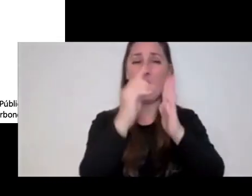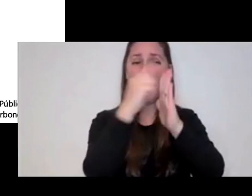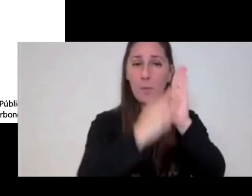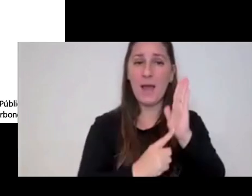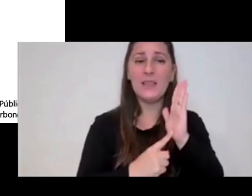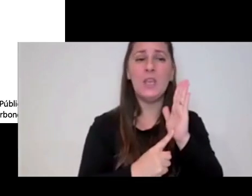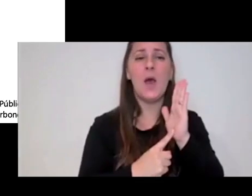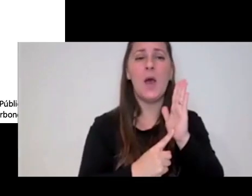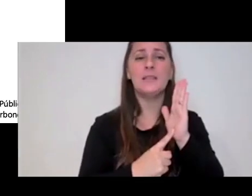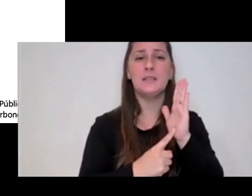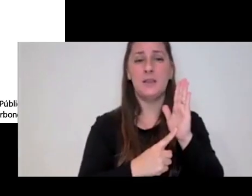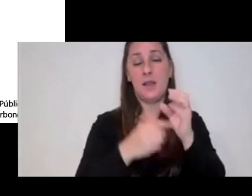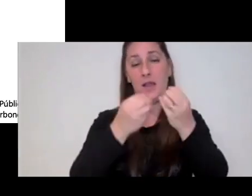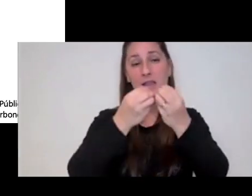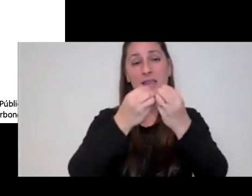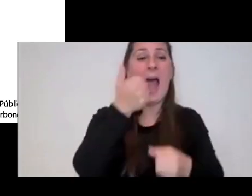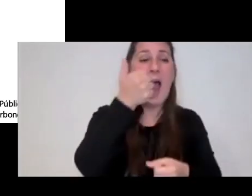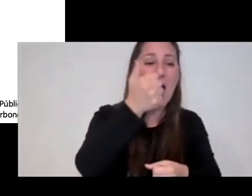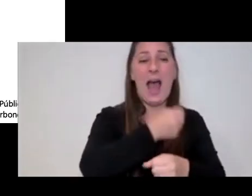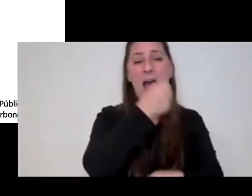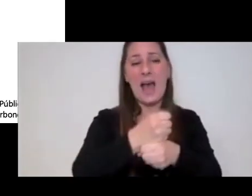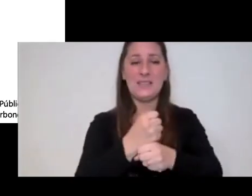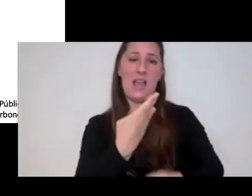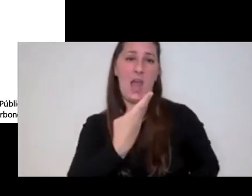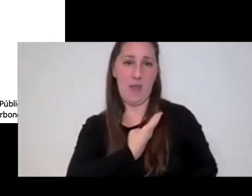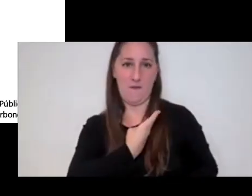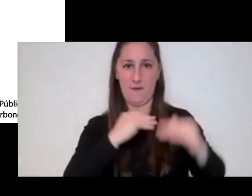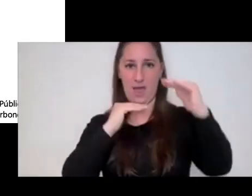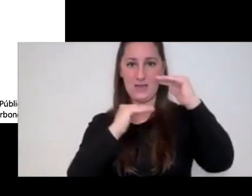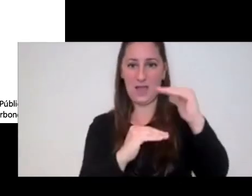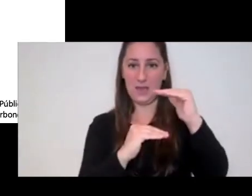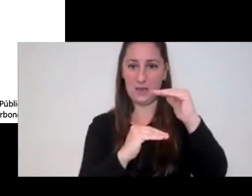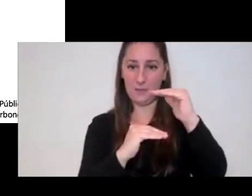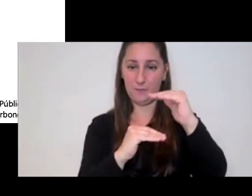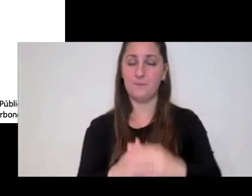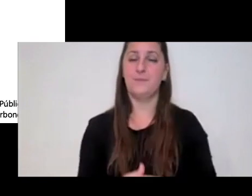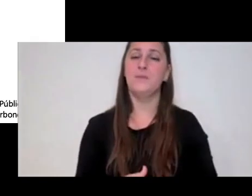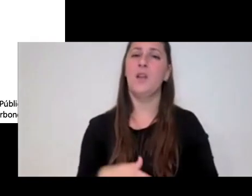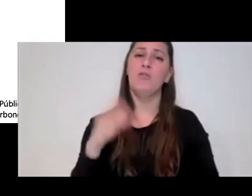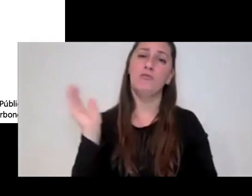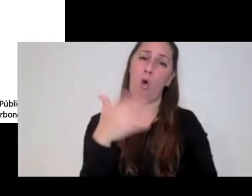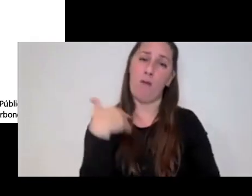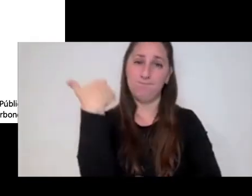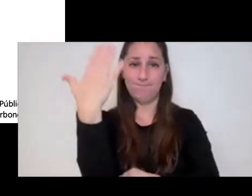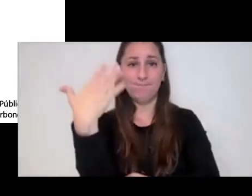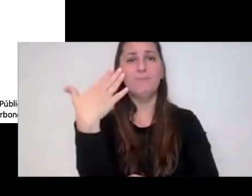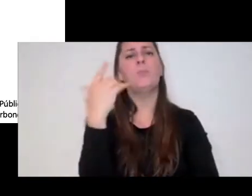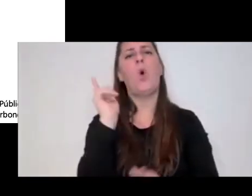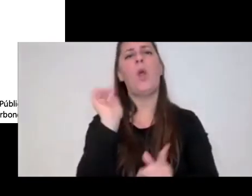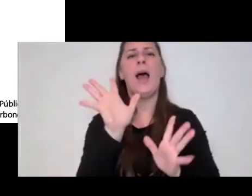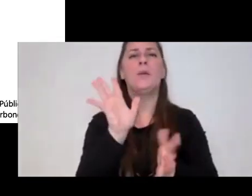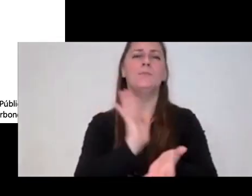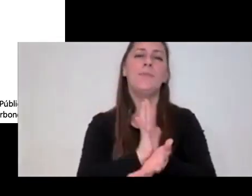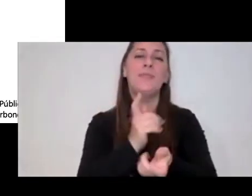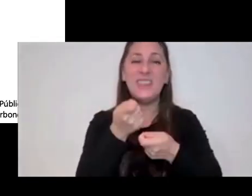desde el inciso A hasta el inciso F, ¿sí? En toda la exposición, lo que voy a tratar de hacer es comentar